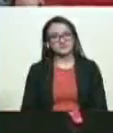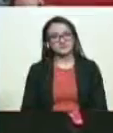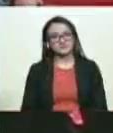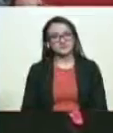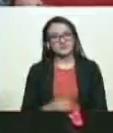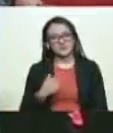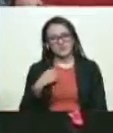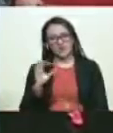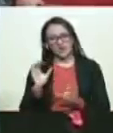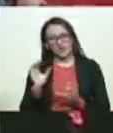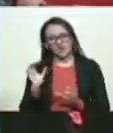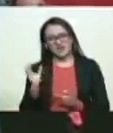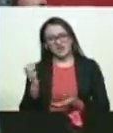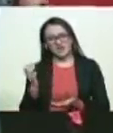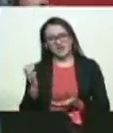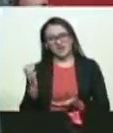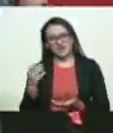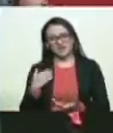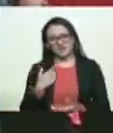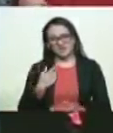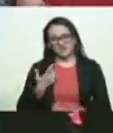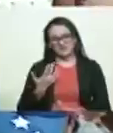con una picadura